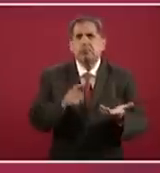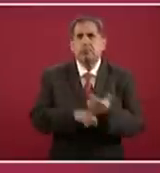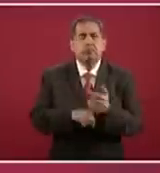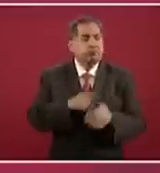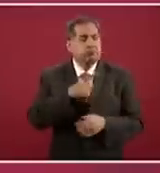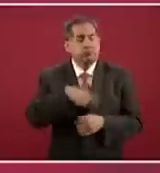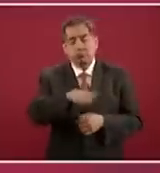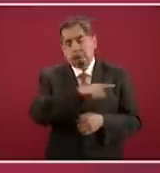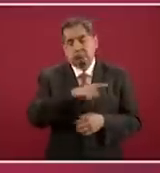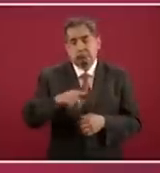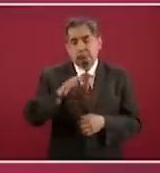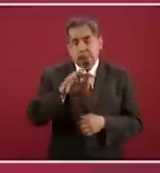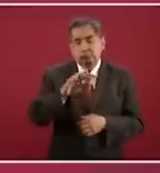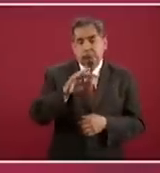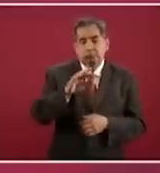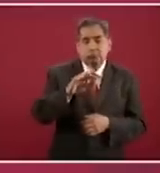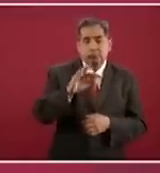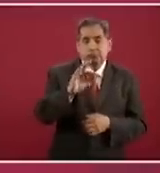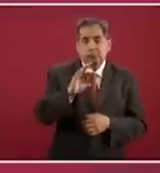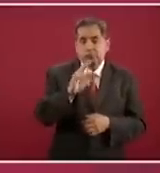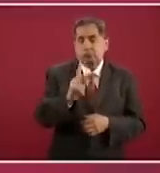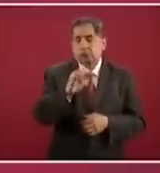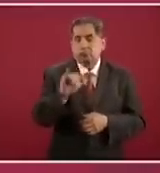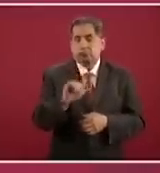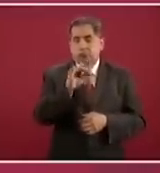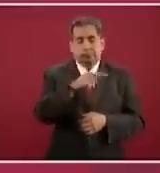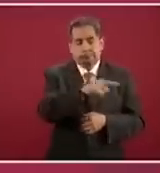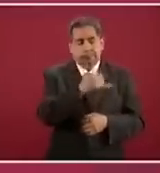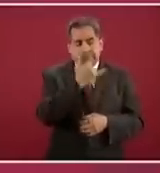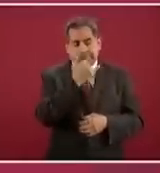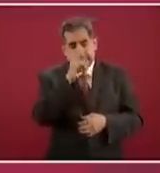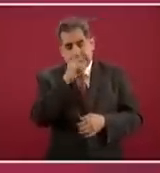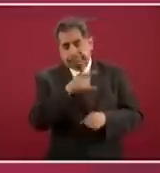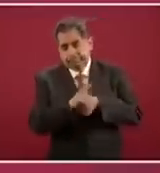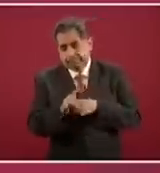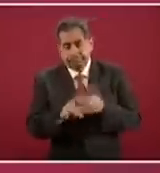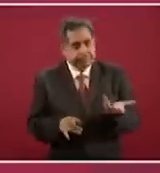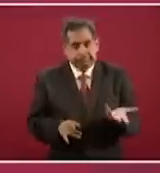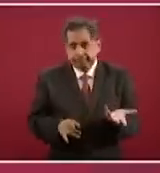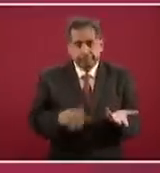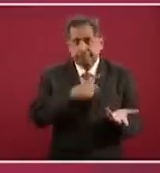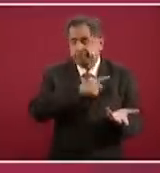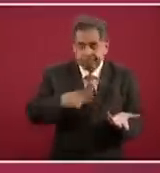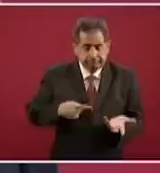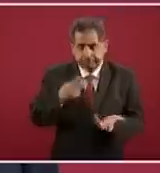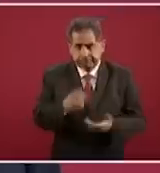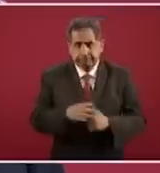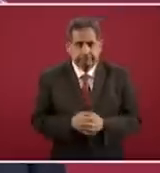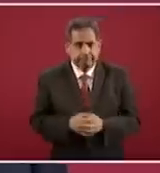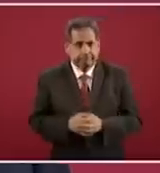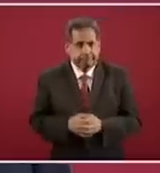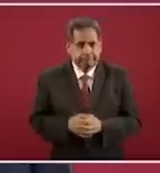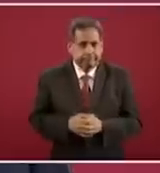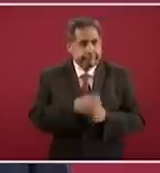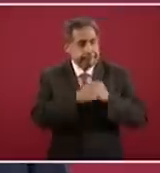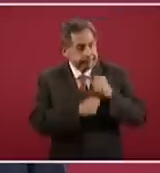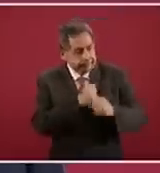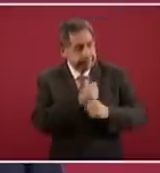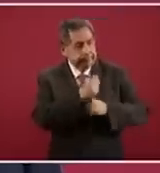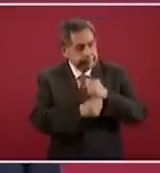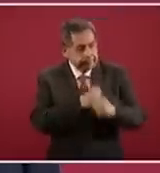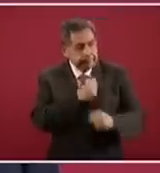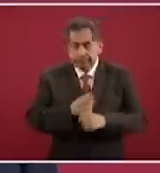del Poder Judicial. Eso no debe de suceder en el país. Años sin